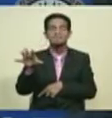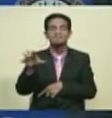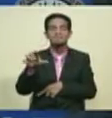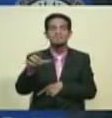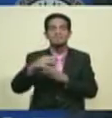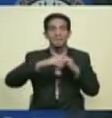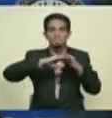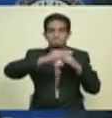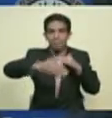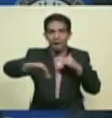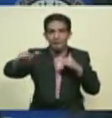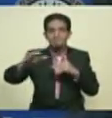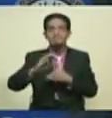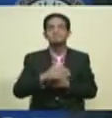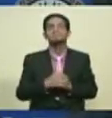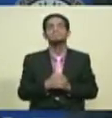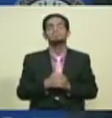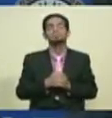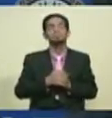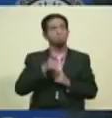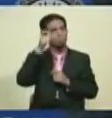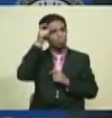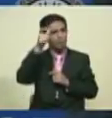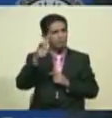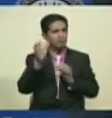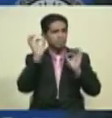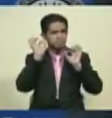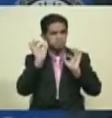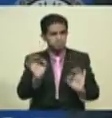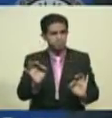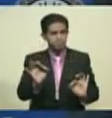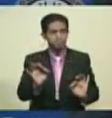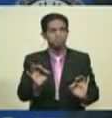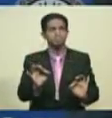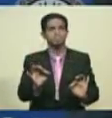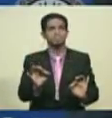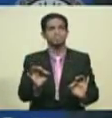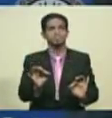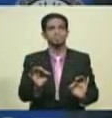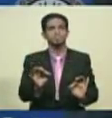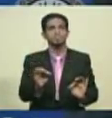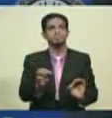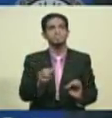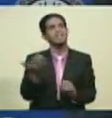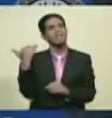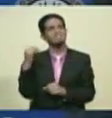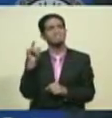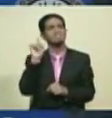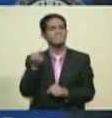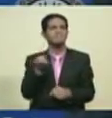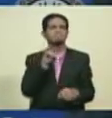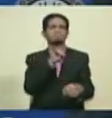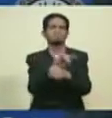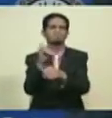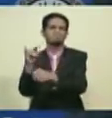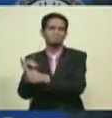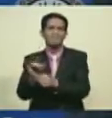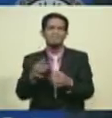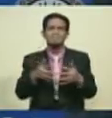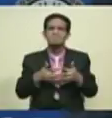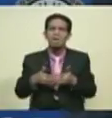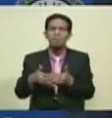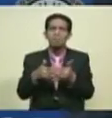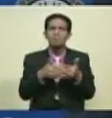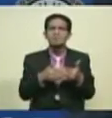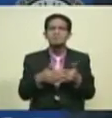Caribe, pueblos dignos del Caribe, que fueron extorsionados por los Estados Unidos, por el